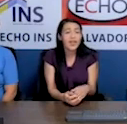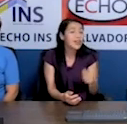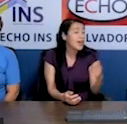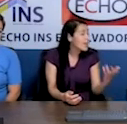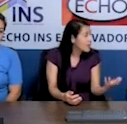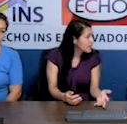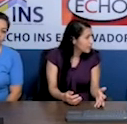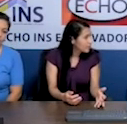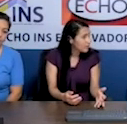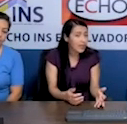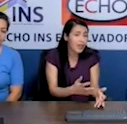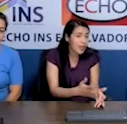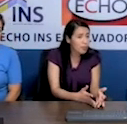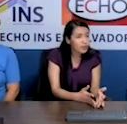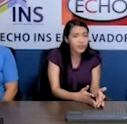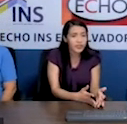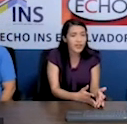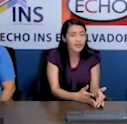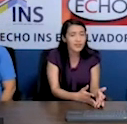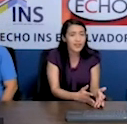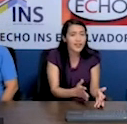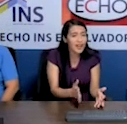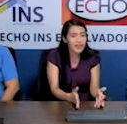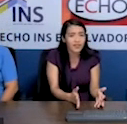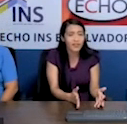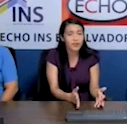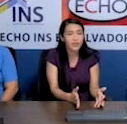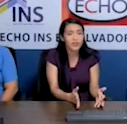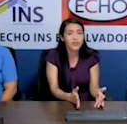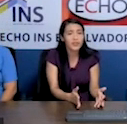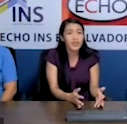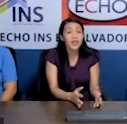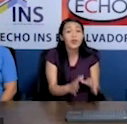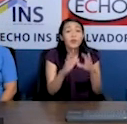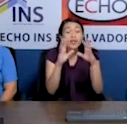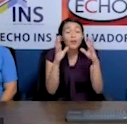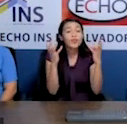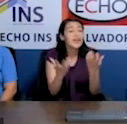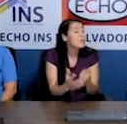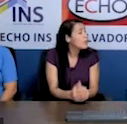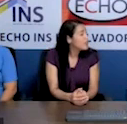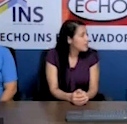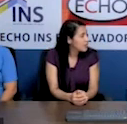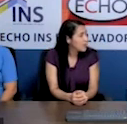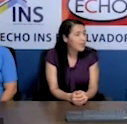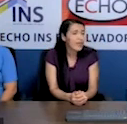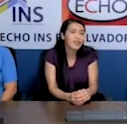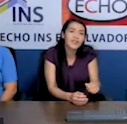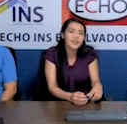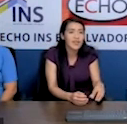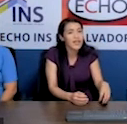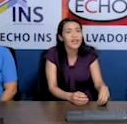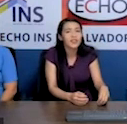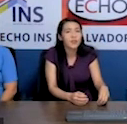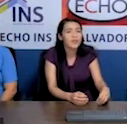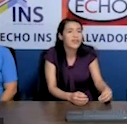decisión? Escalas pronósticas, escalas de evaluación, un abordaje multidisciplinar.